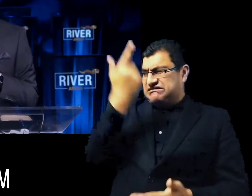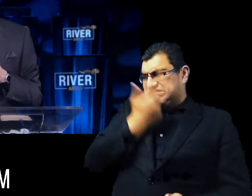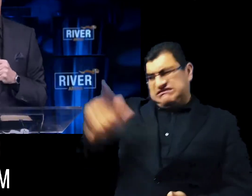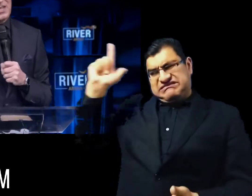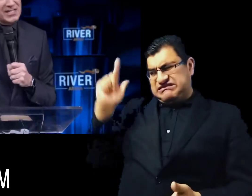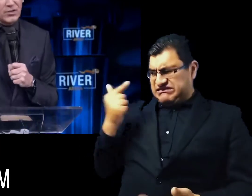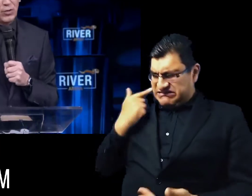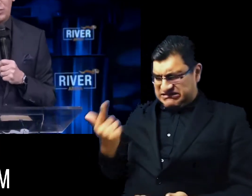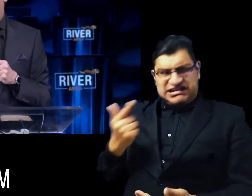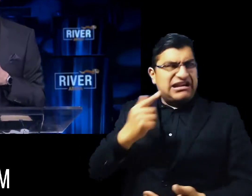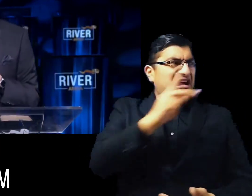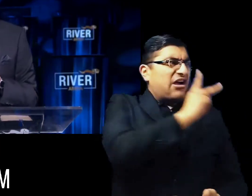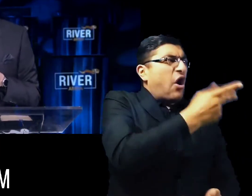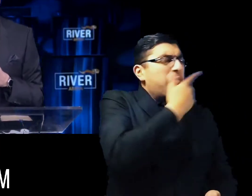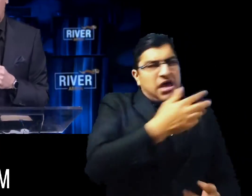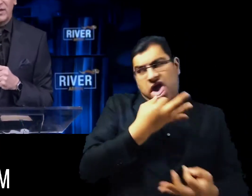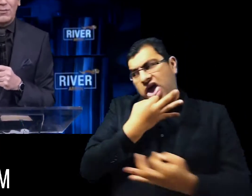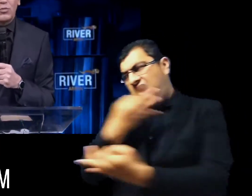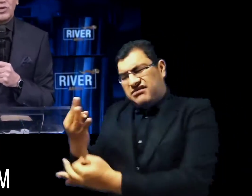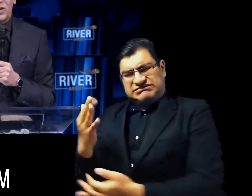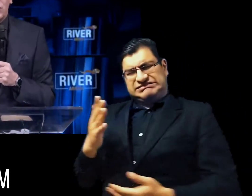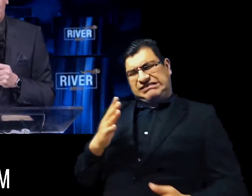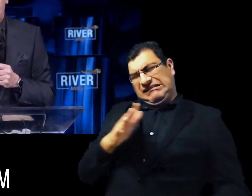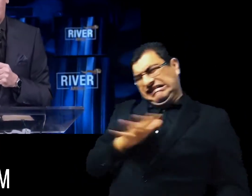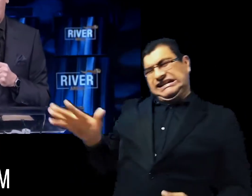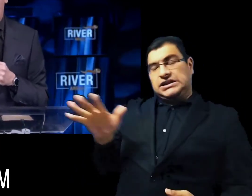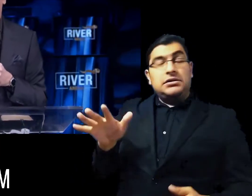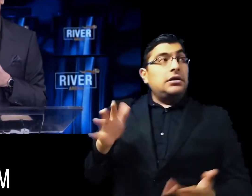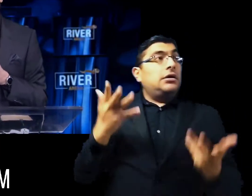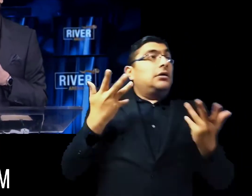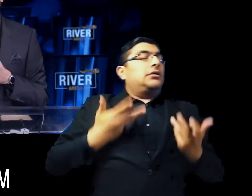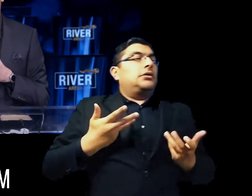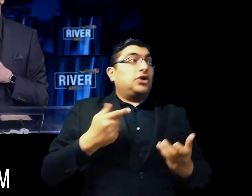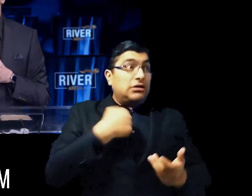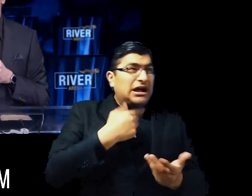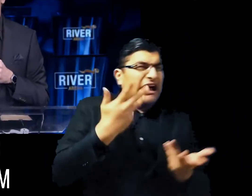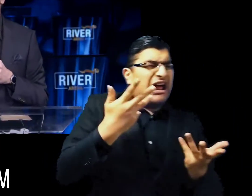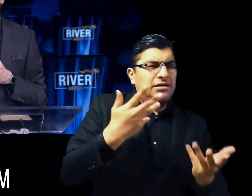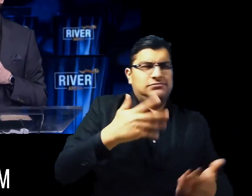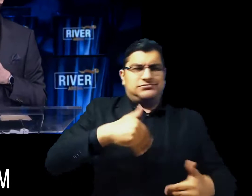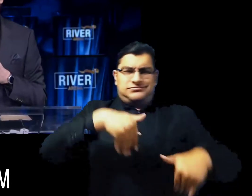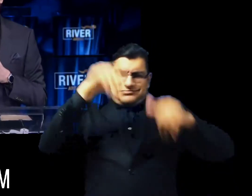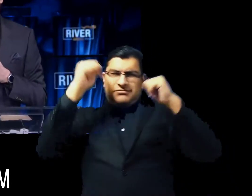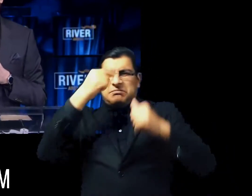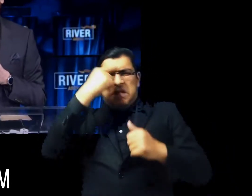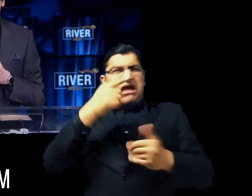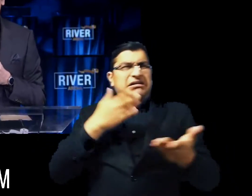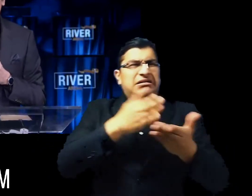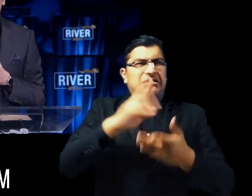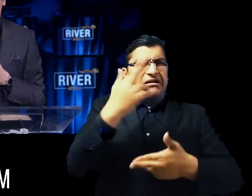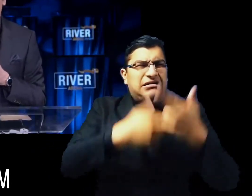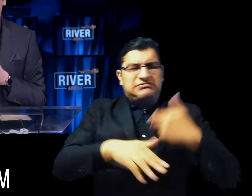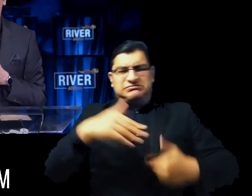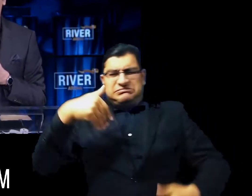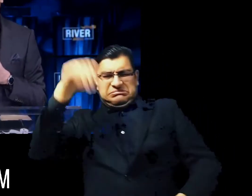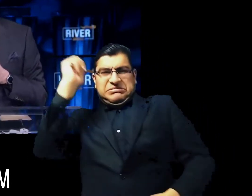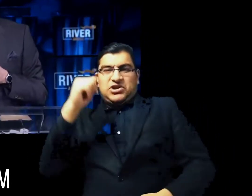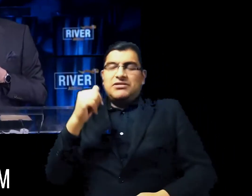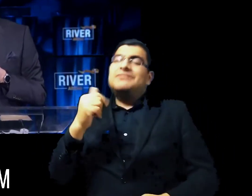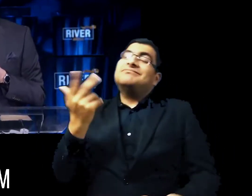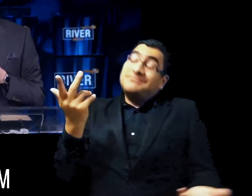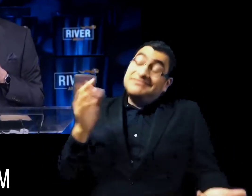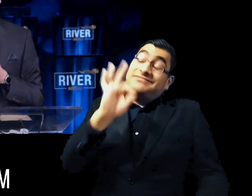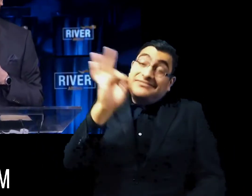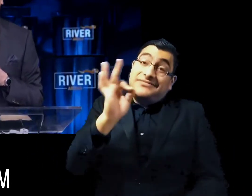Dios o que va a tentar al sexo opuesto, yo tendría muchas dudas en volver o en regresar. Y la palabra dice que